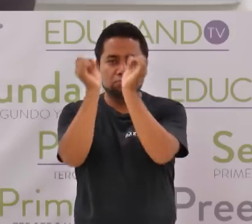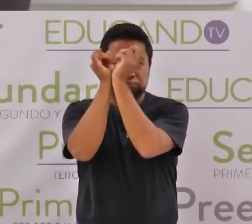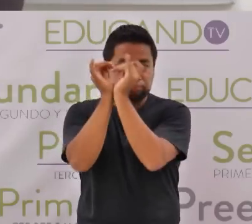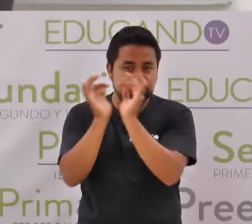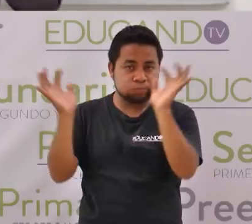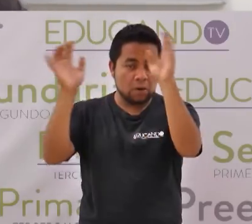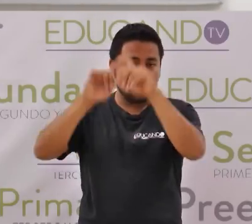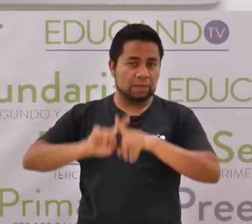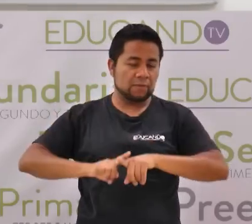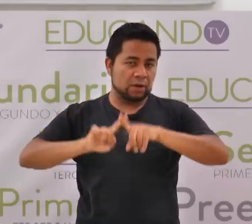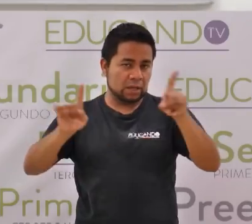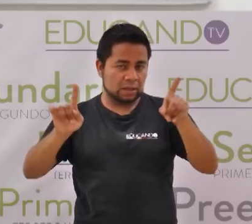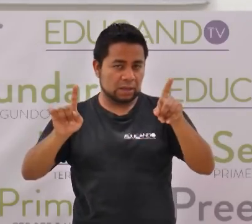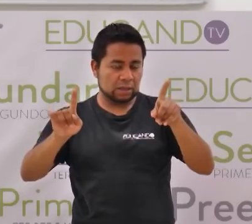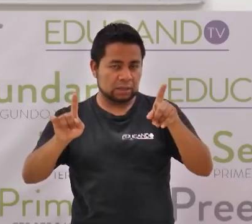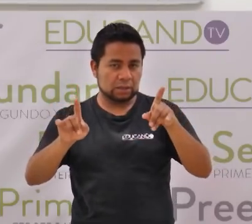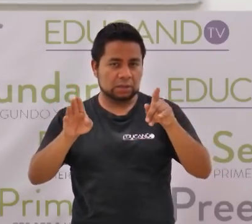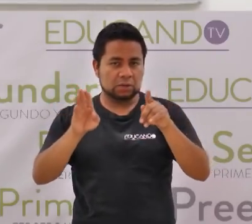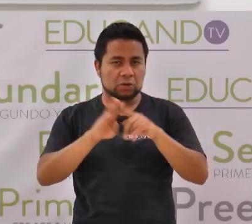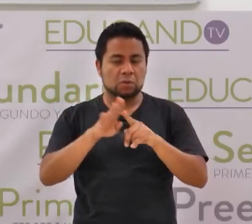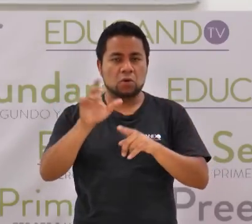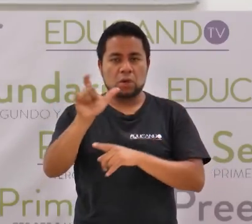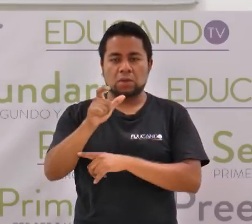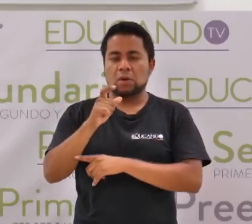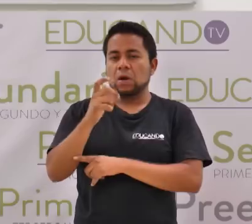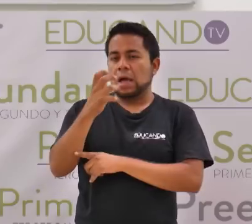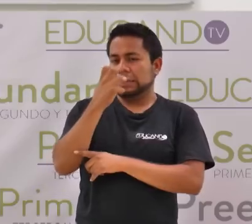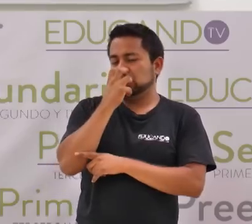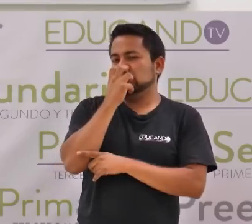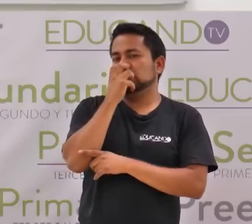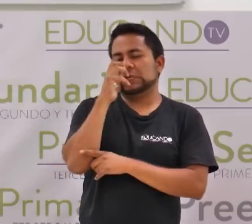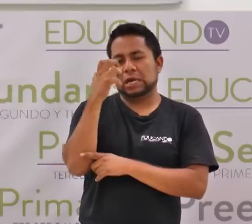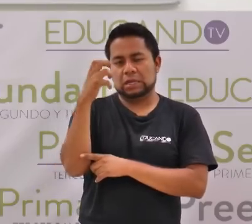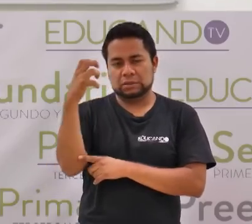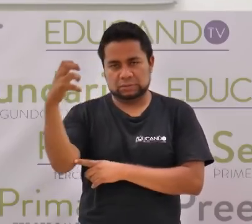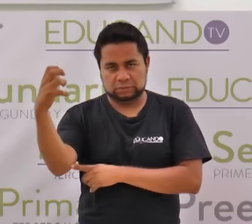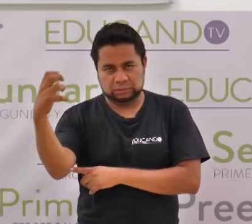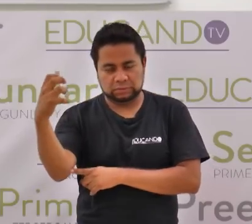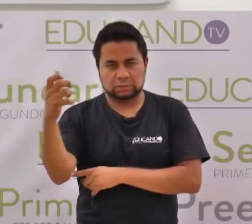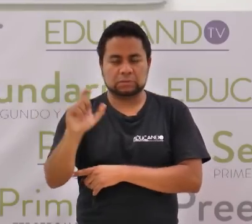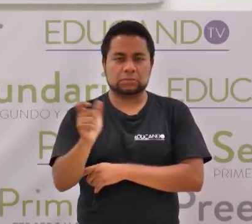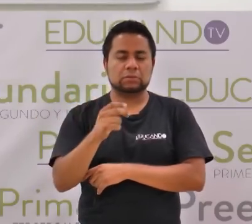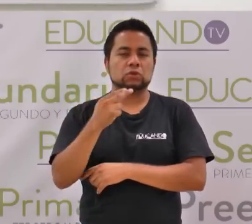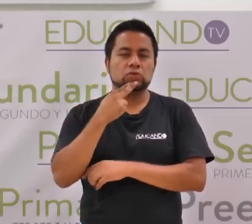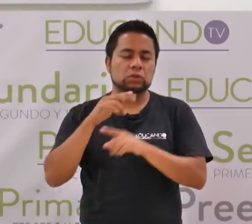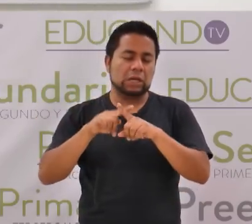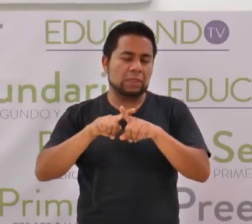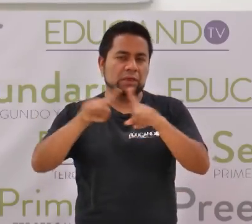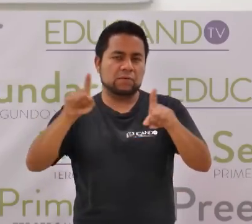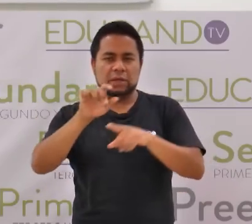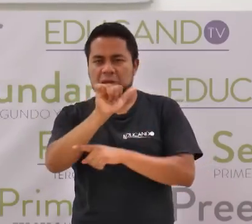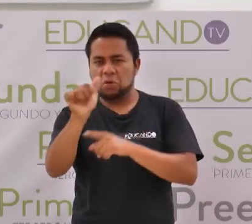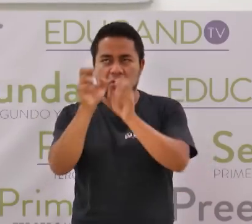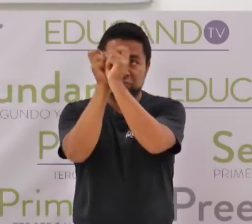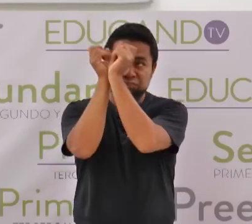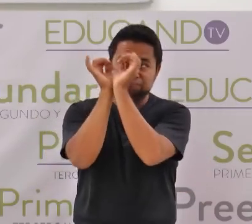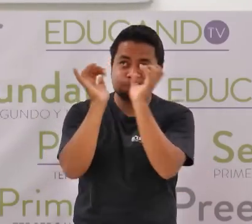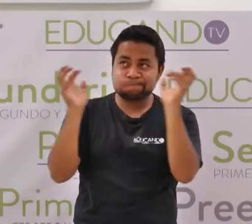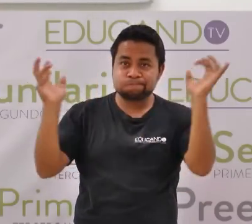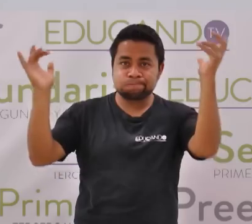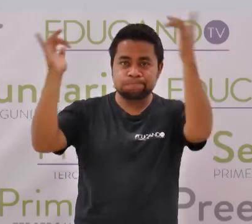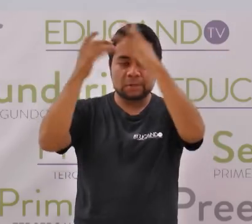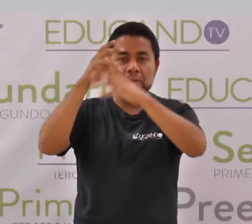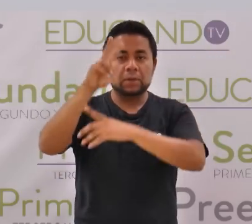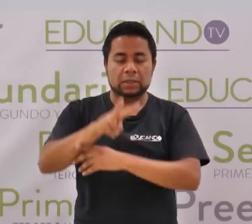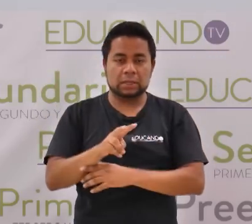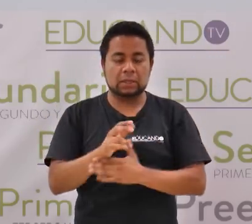globo diferente al grito que se usa otro globo, ¿verdad? Muy